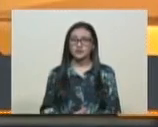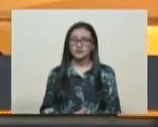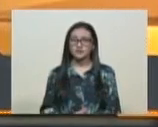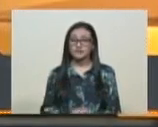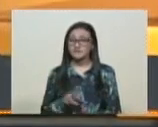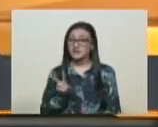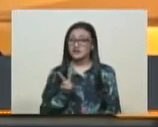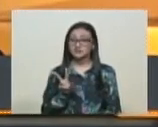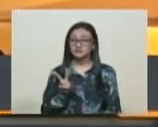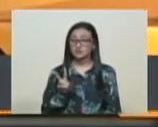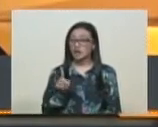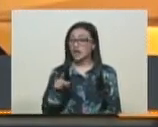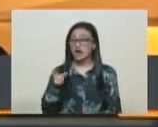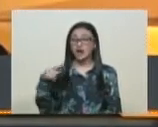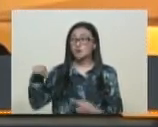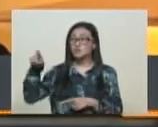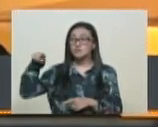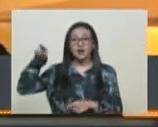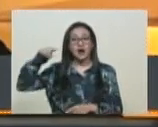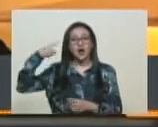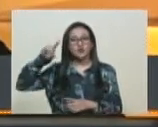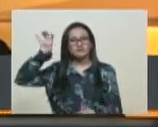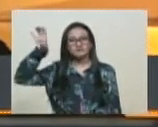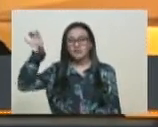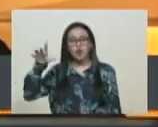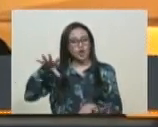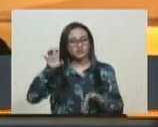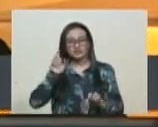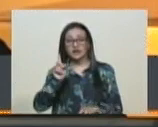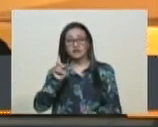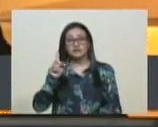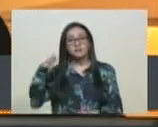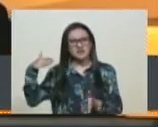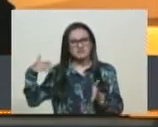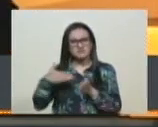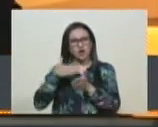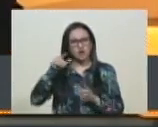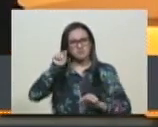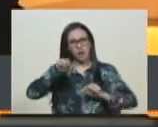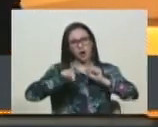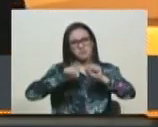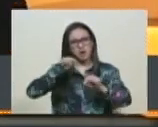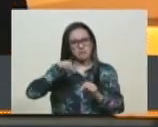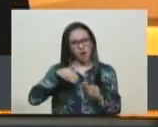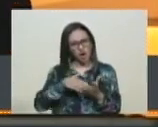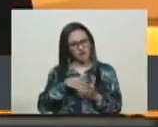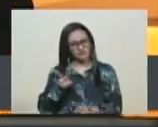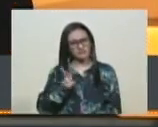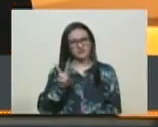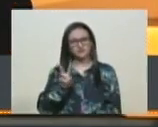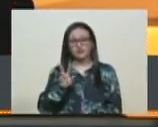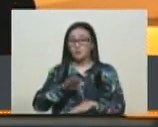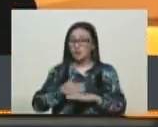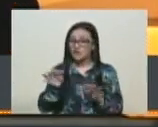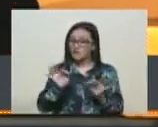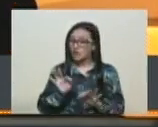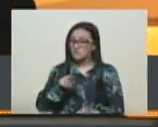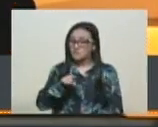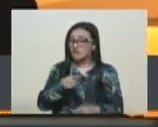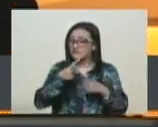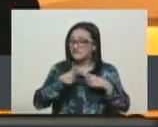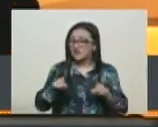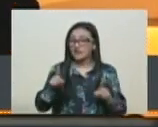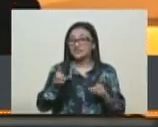solo es incomprendida, sino es atacada, es señalada por tener un modelo donde combina